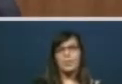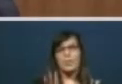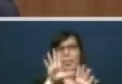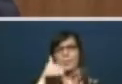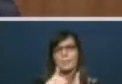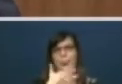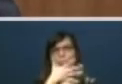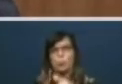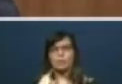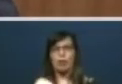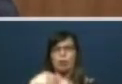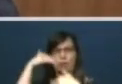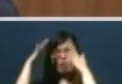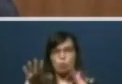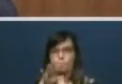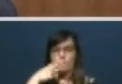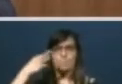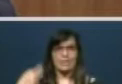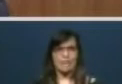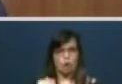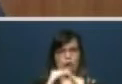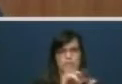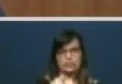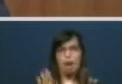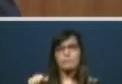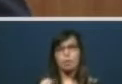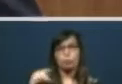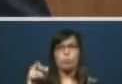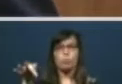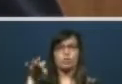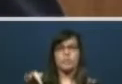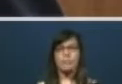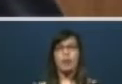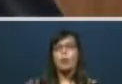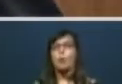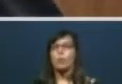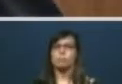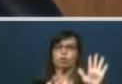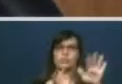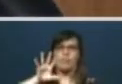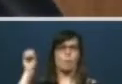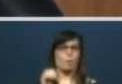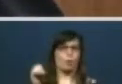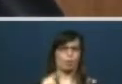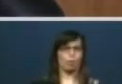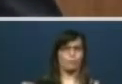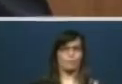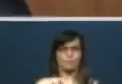por el programa de riesgo de desahucios con resolución satisfactoria en el 85% de los casos